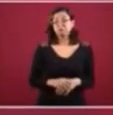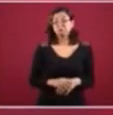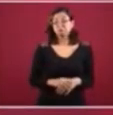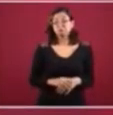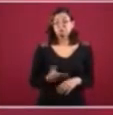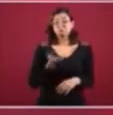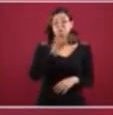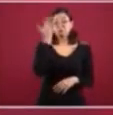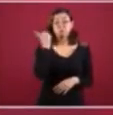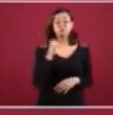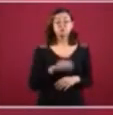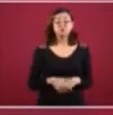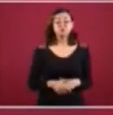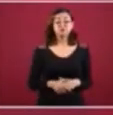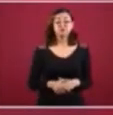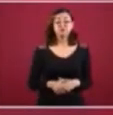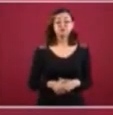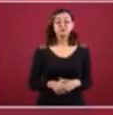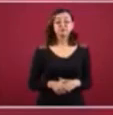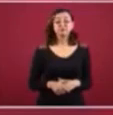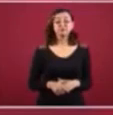se reunían